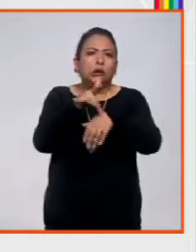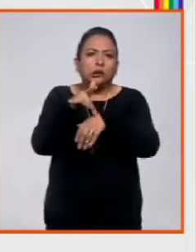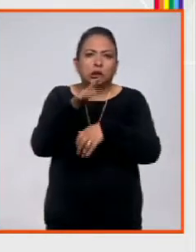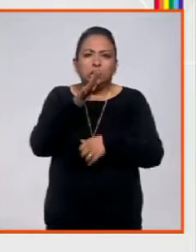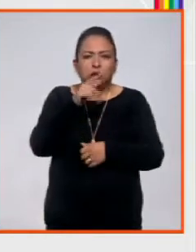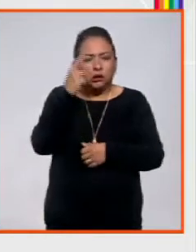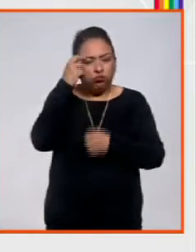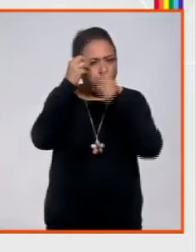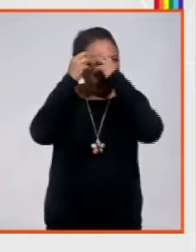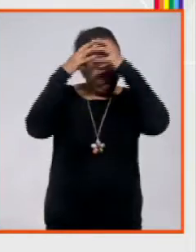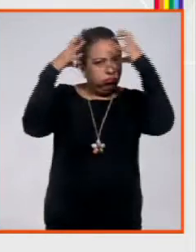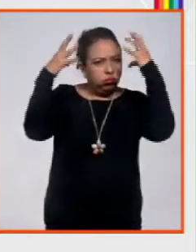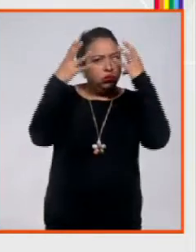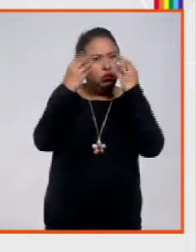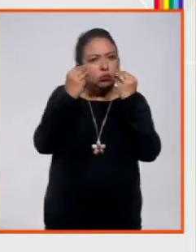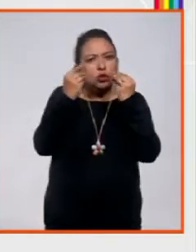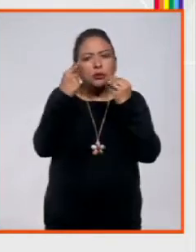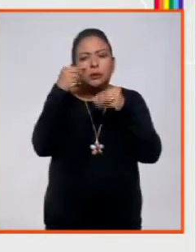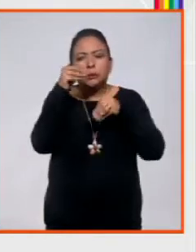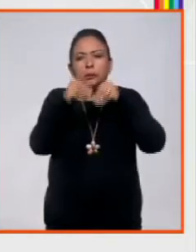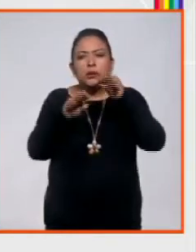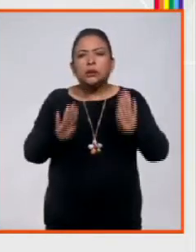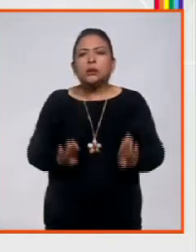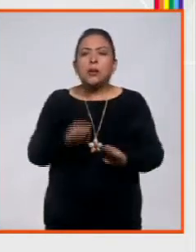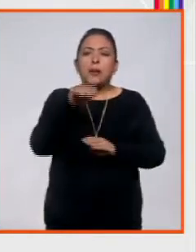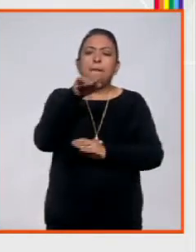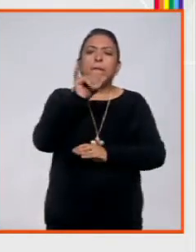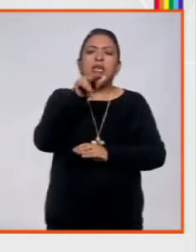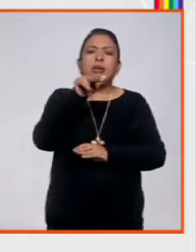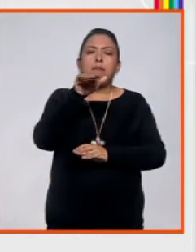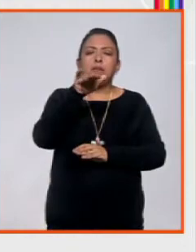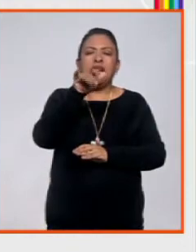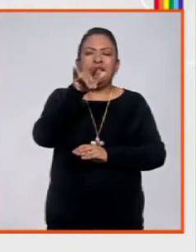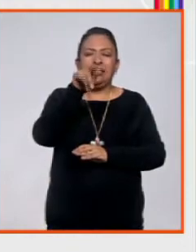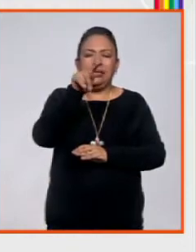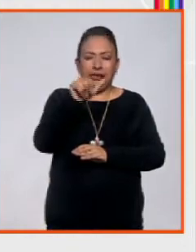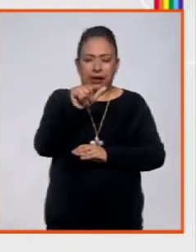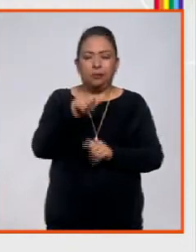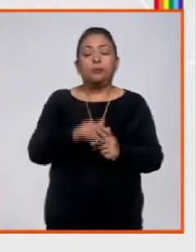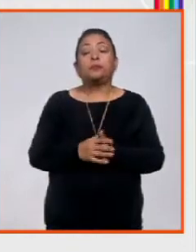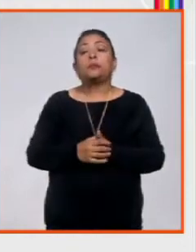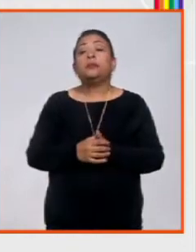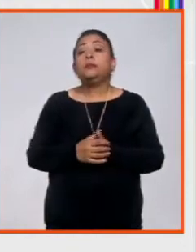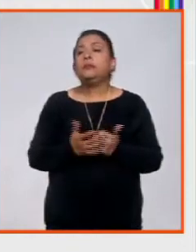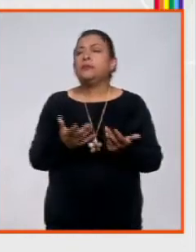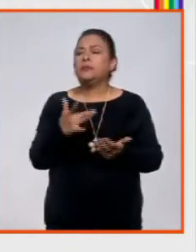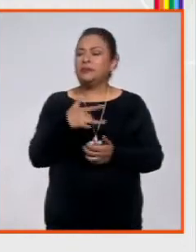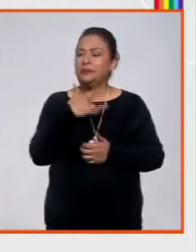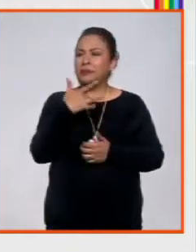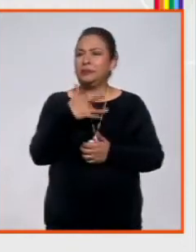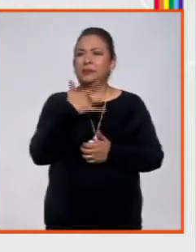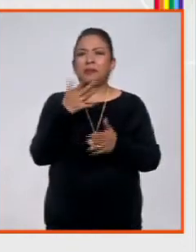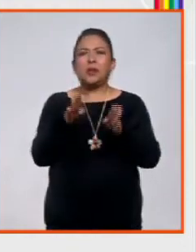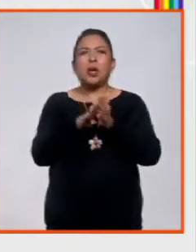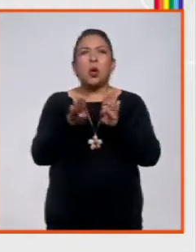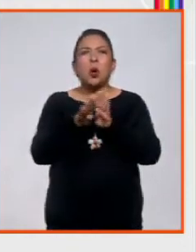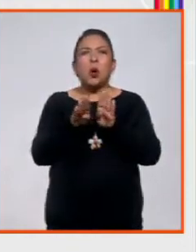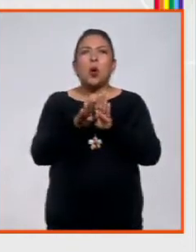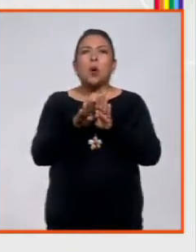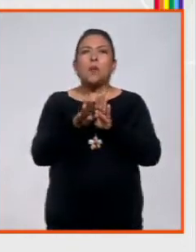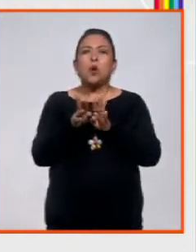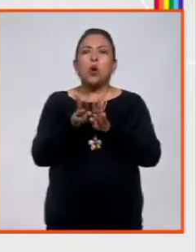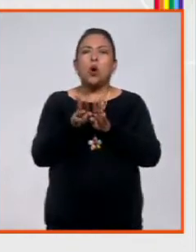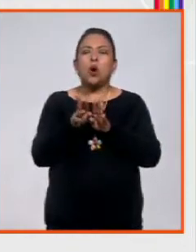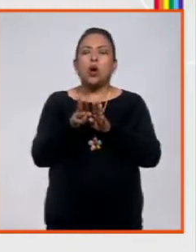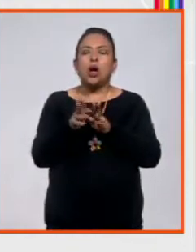digamos que con una estructura minimalista que queda una especie de sensación como de de regreso de 'déjà vu'